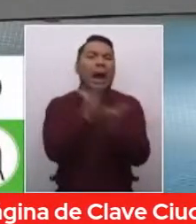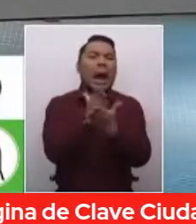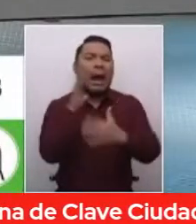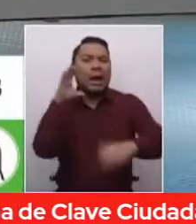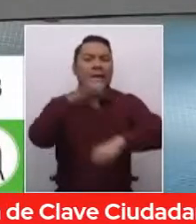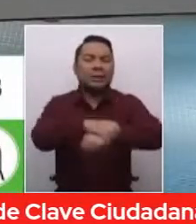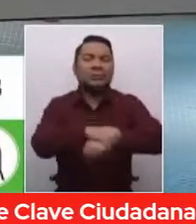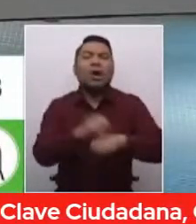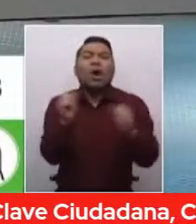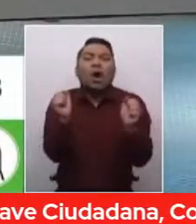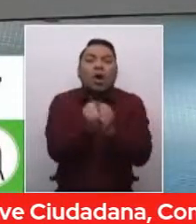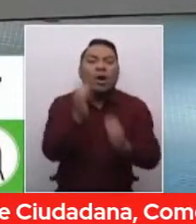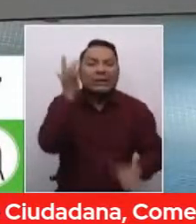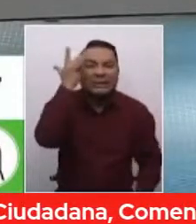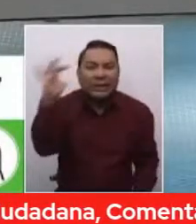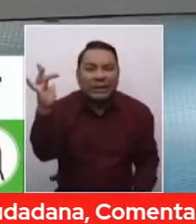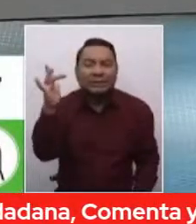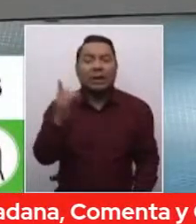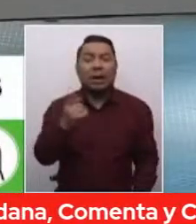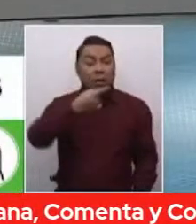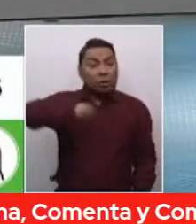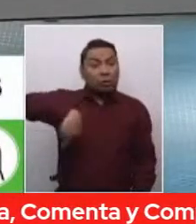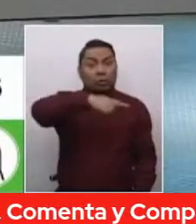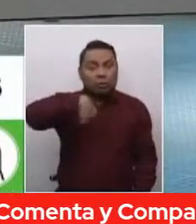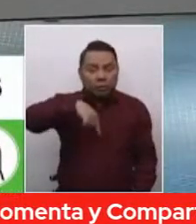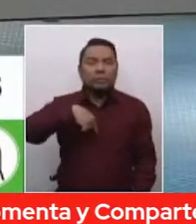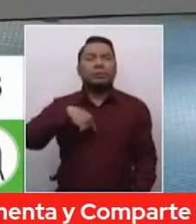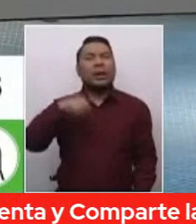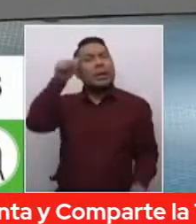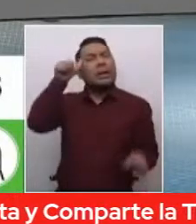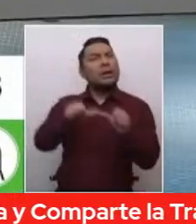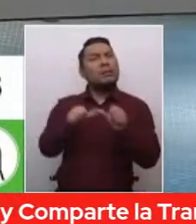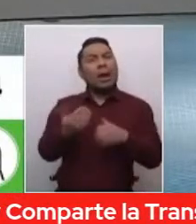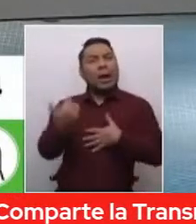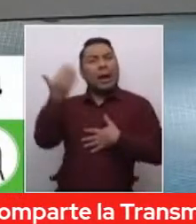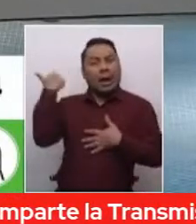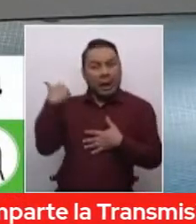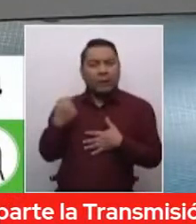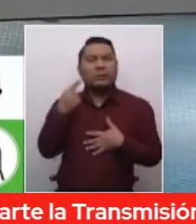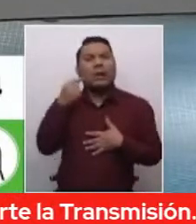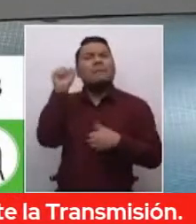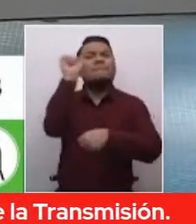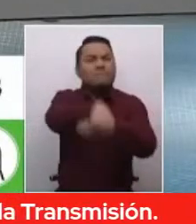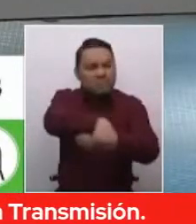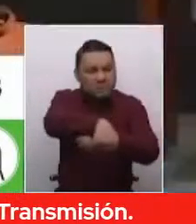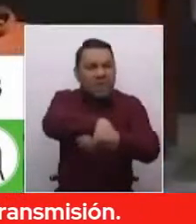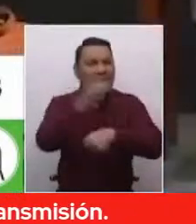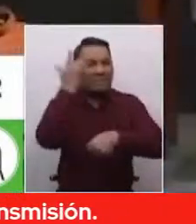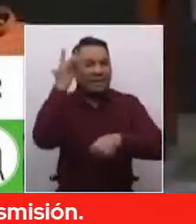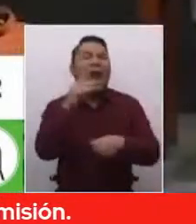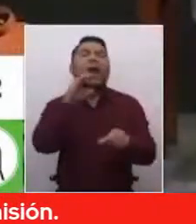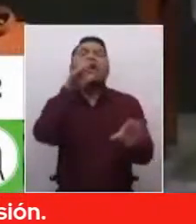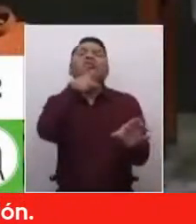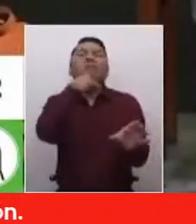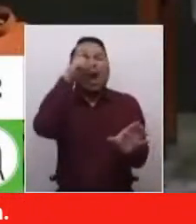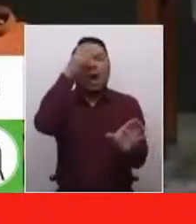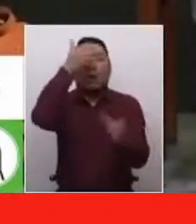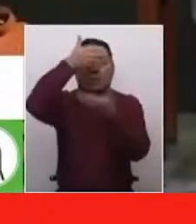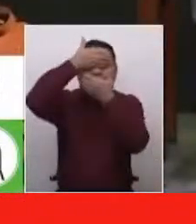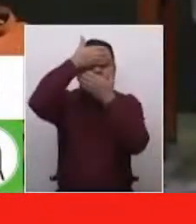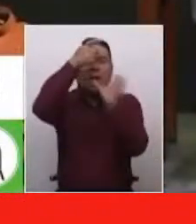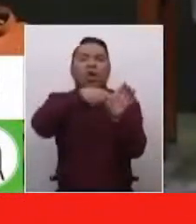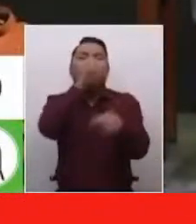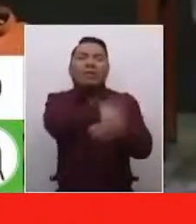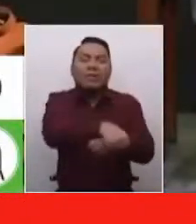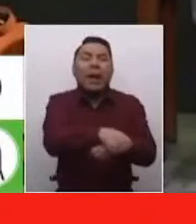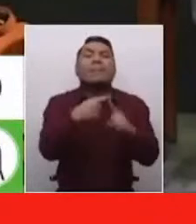con inteligencia. Nosotros recordamos hace tiempo que vencimos al terrorismo, pero vencimos al terrorismo con inteligencia